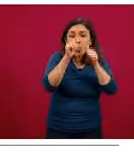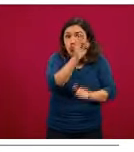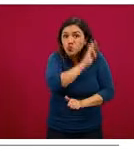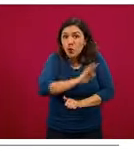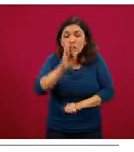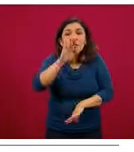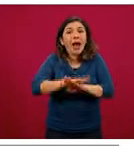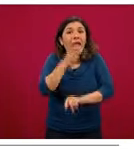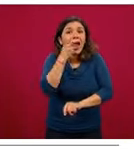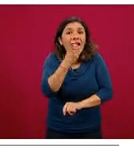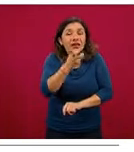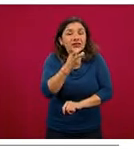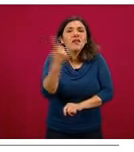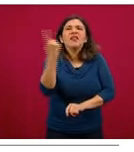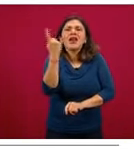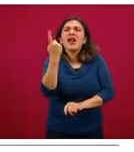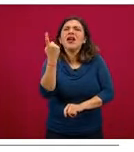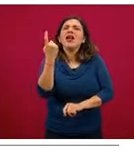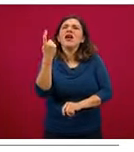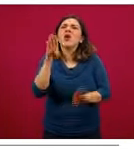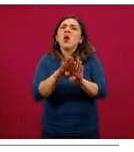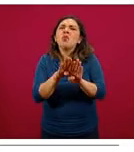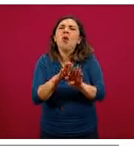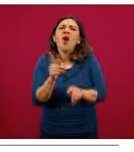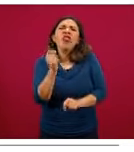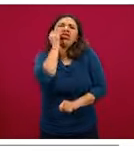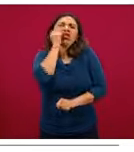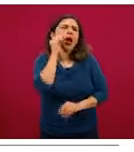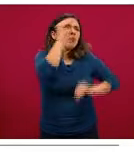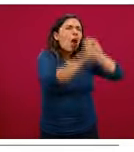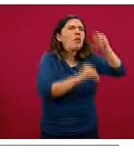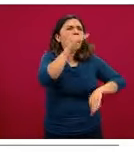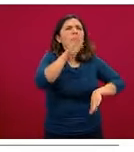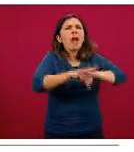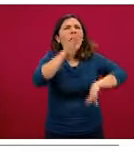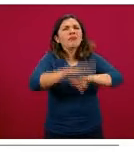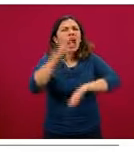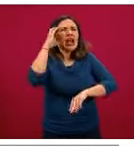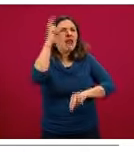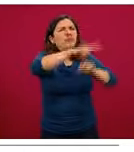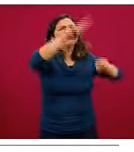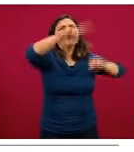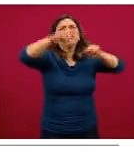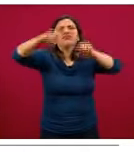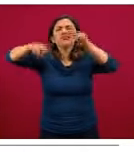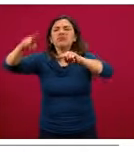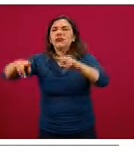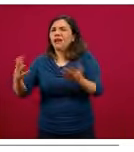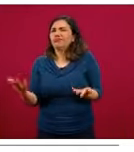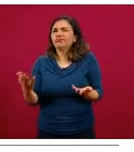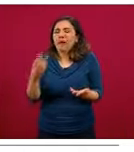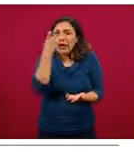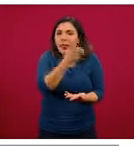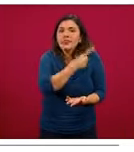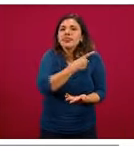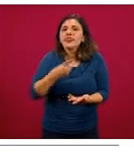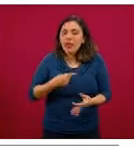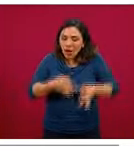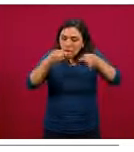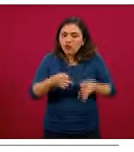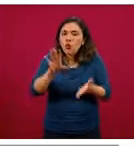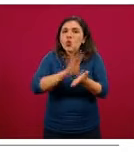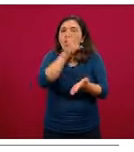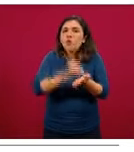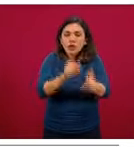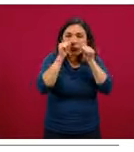más que el incremento indiscriminado de camas. Estas camas deben estar debidamente dotadas